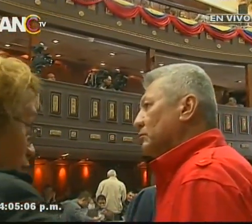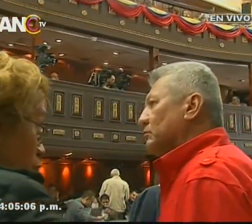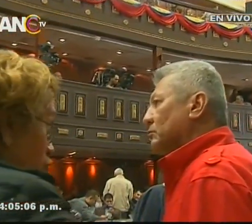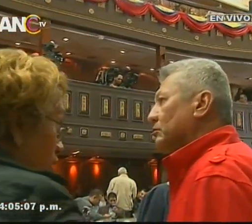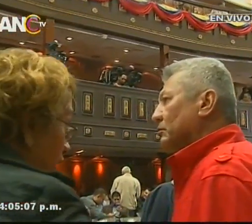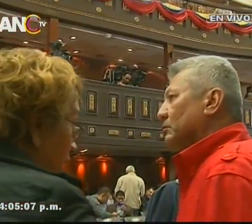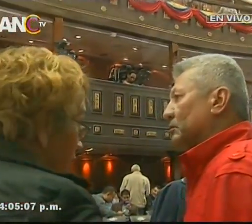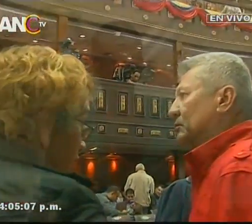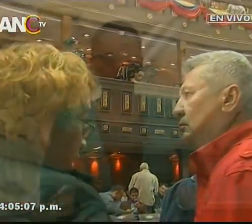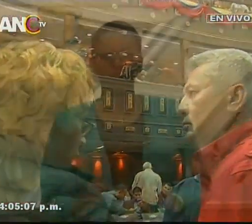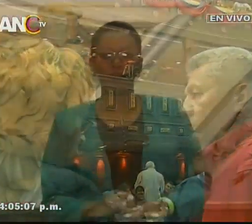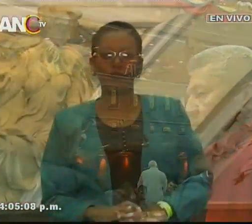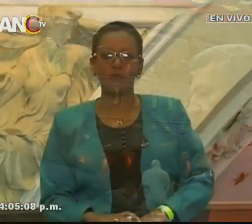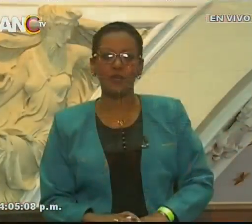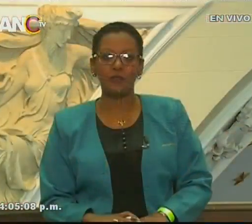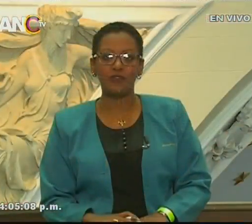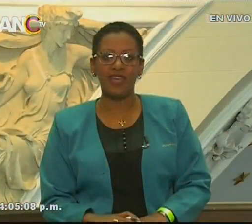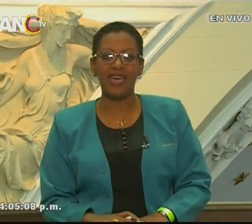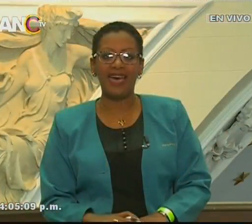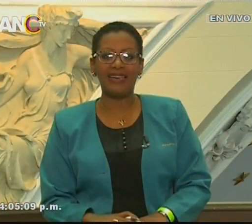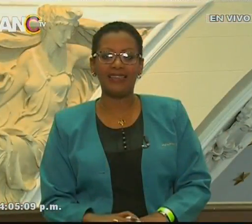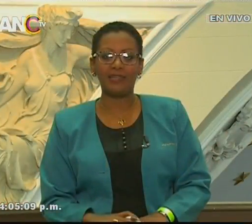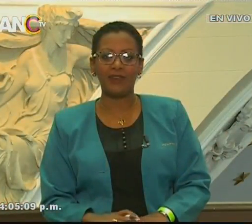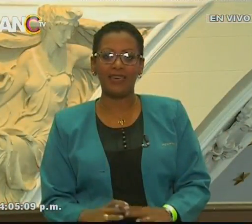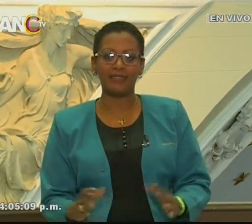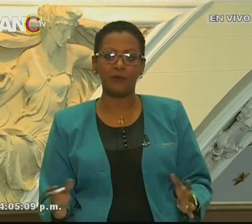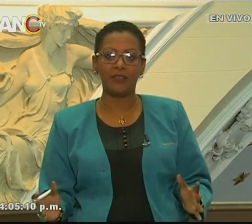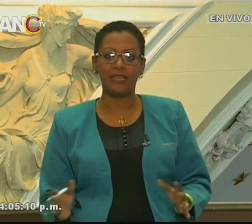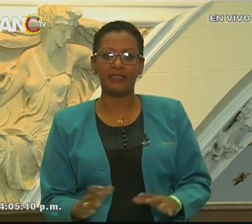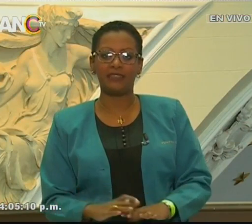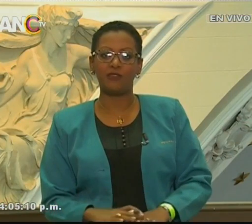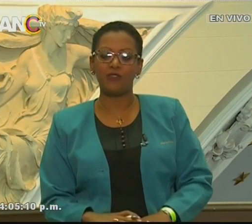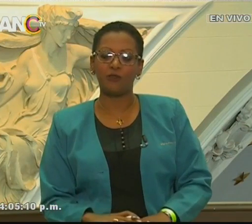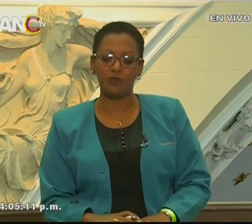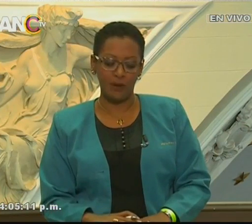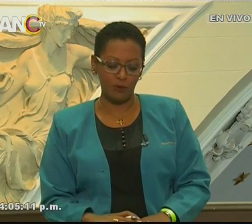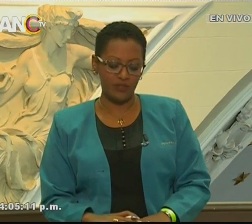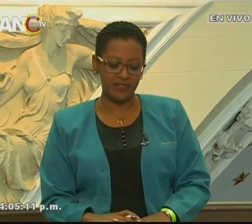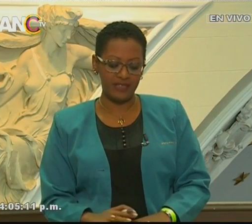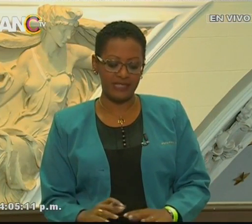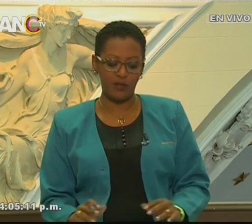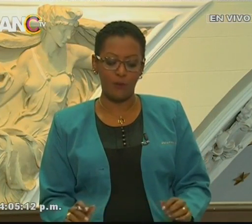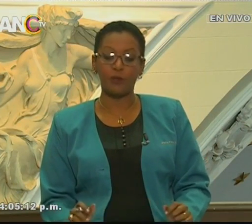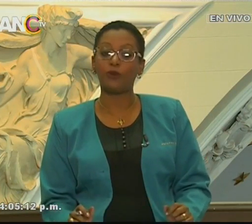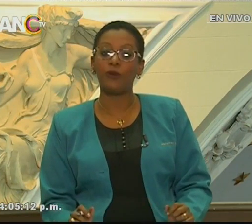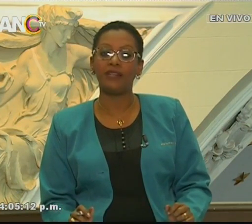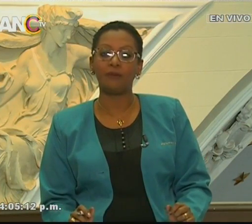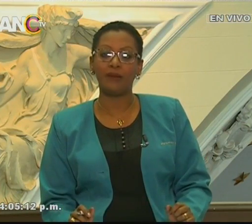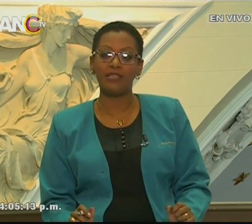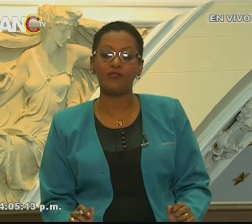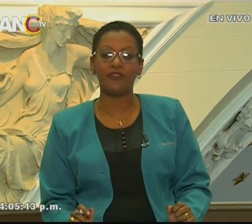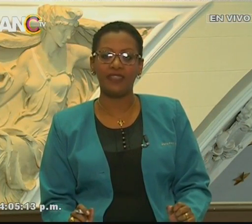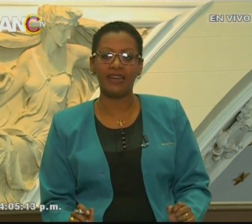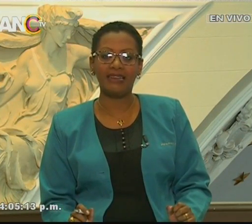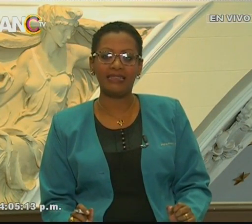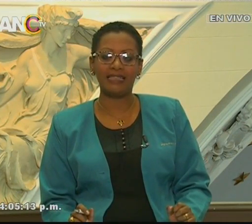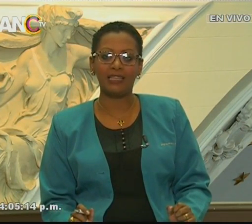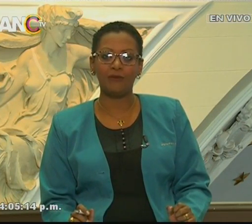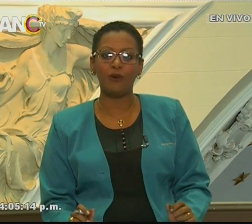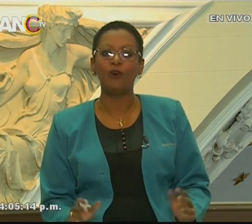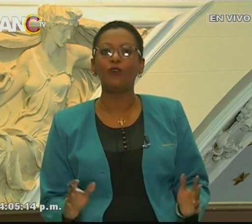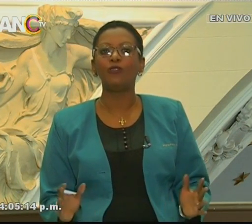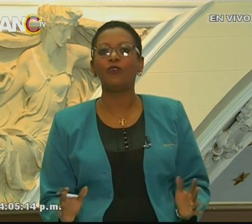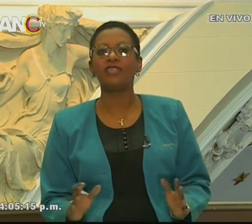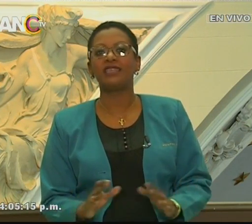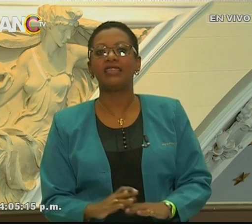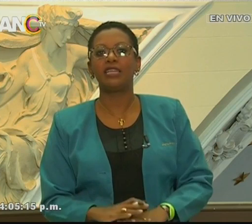Bien, usuarios, feliz tarde tengan todos los usuarios de ANTV. A esta hora de la tarde nos encontramos desde el Salón Protocolar del Palacio Federal